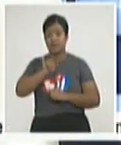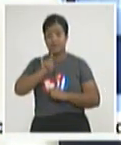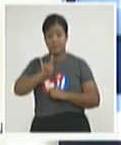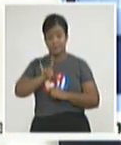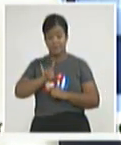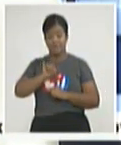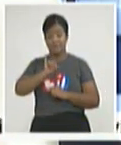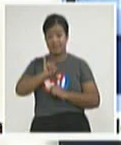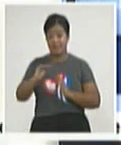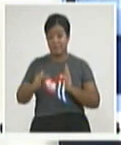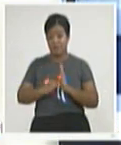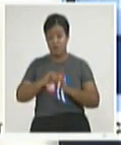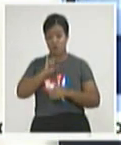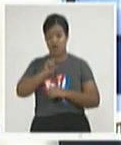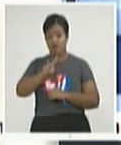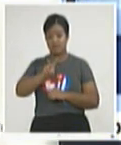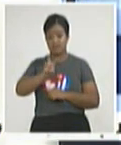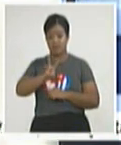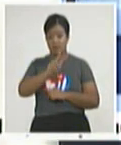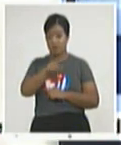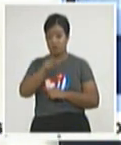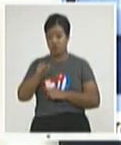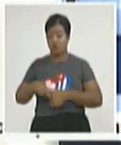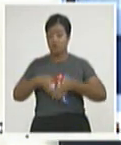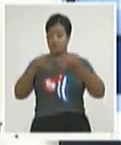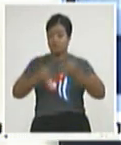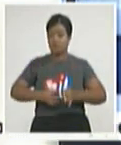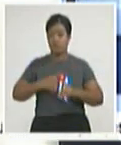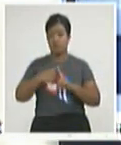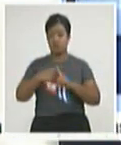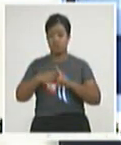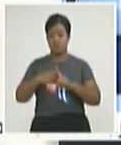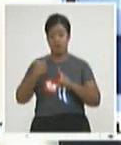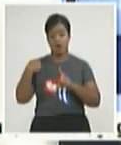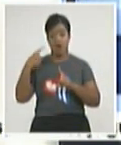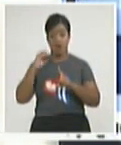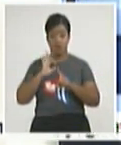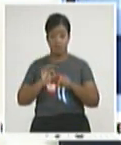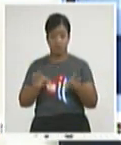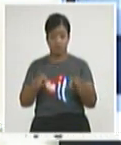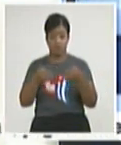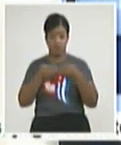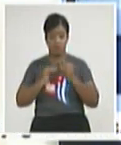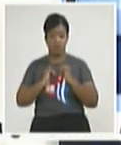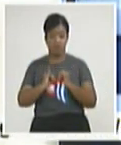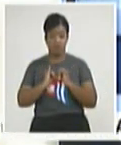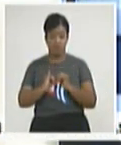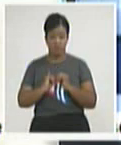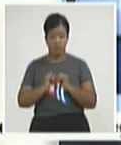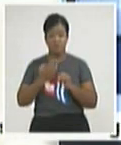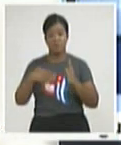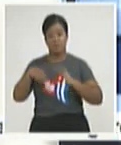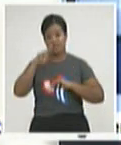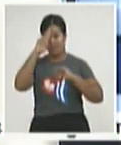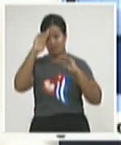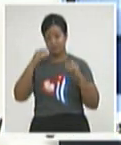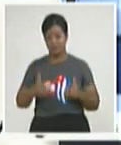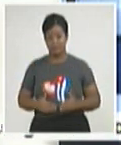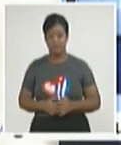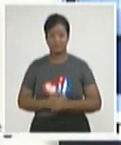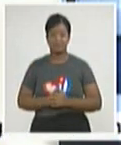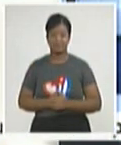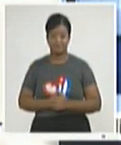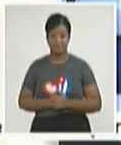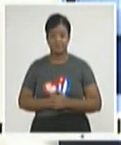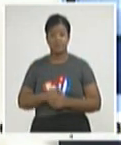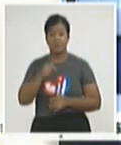6.923 casos autóctonos, reporta la Nación al cierre del día de ayer, según la información ofrecida por el Ministerio de Salud Pública.